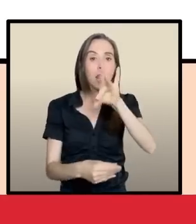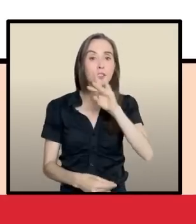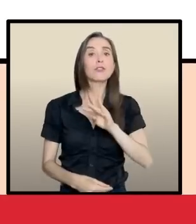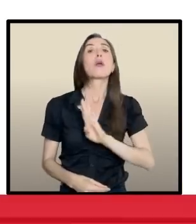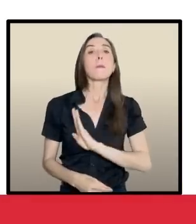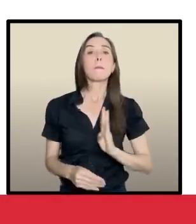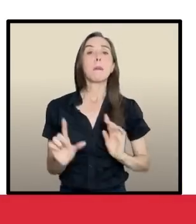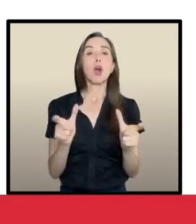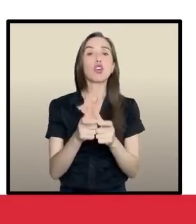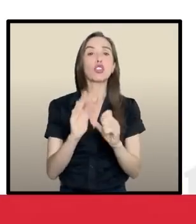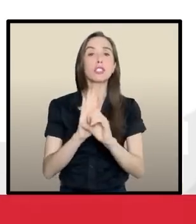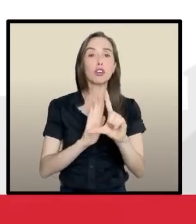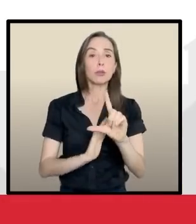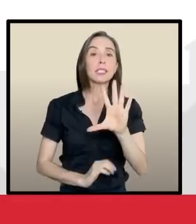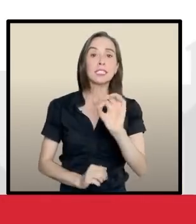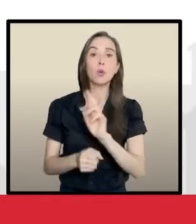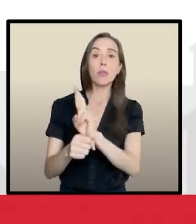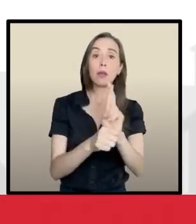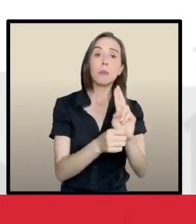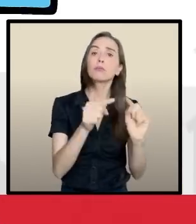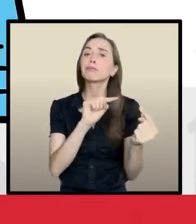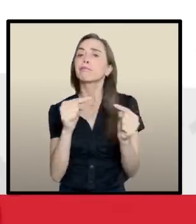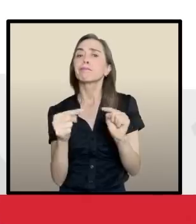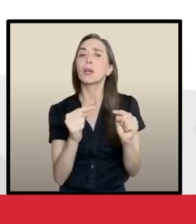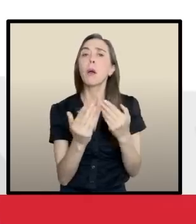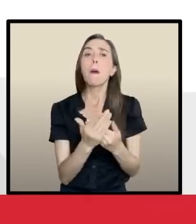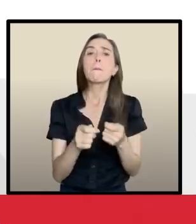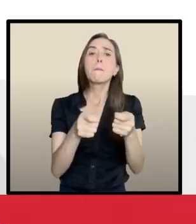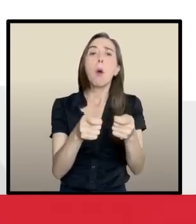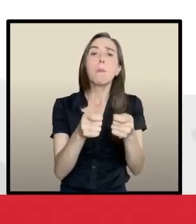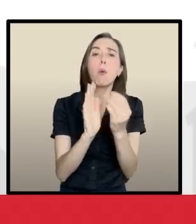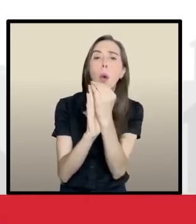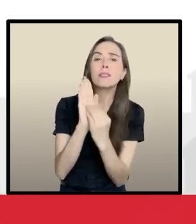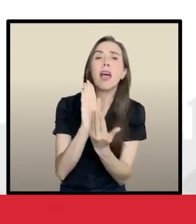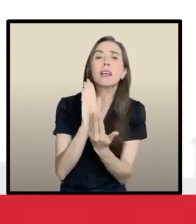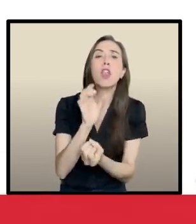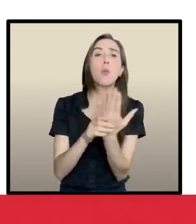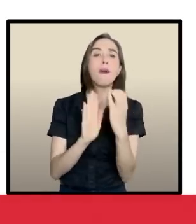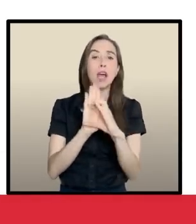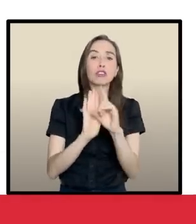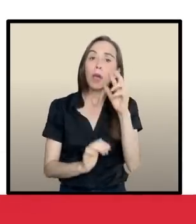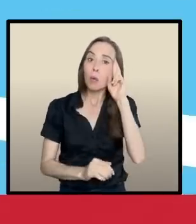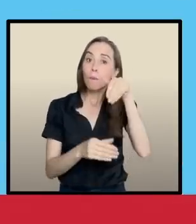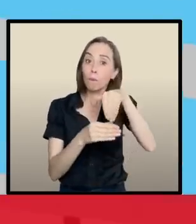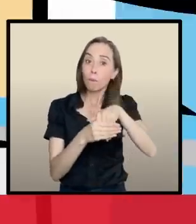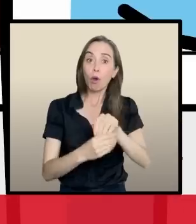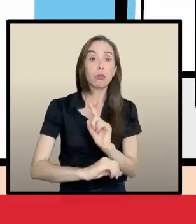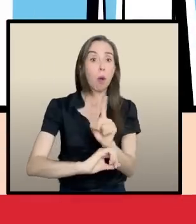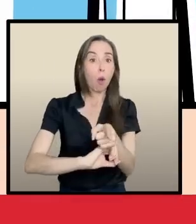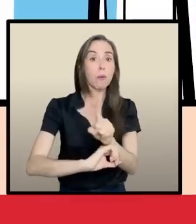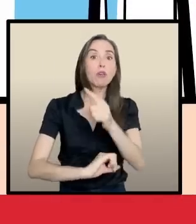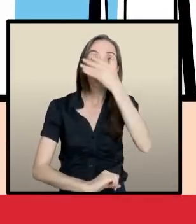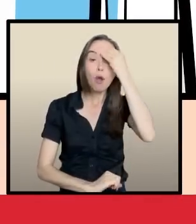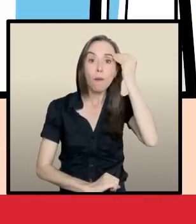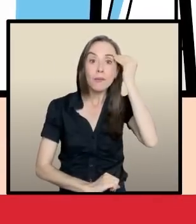mayo, los chilenos que se molesten en ir a votar y que opten por no anular o dejar en blanco su voto, tendrán varias opciones en caso de